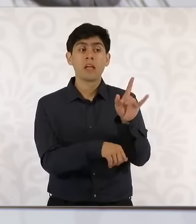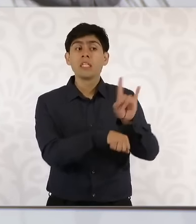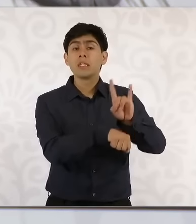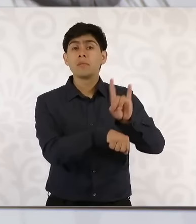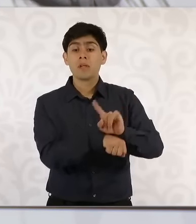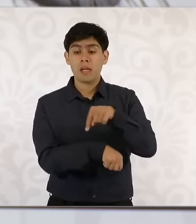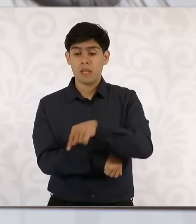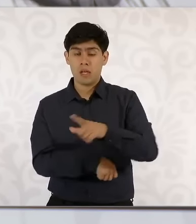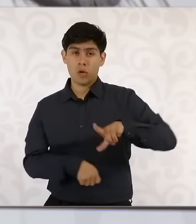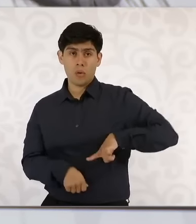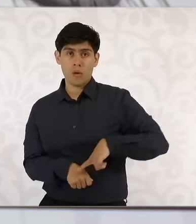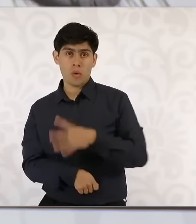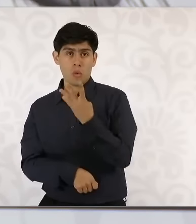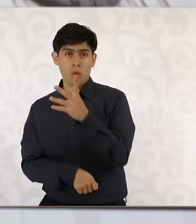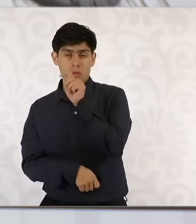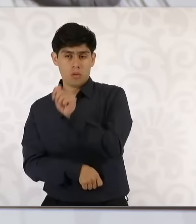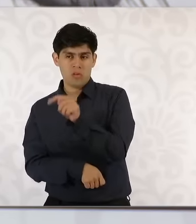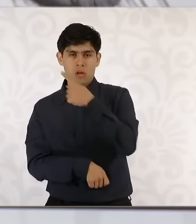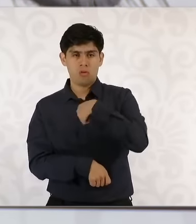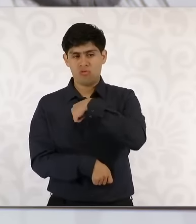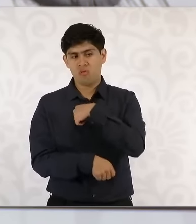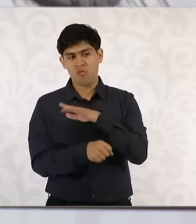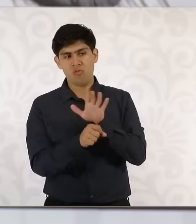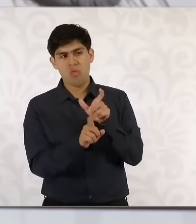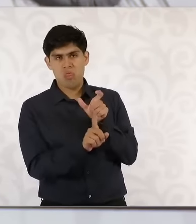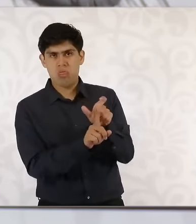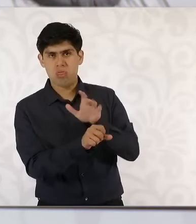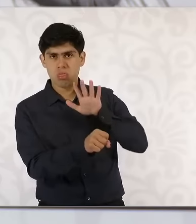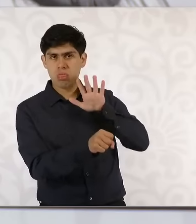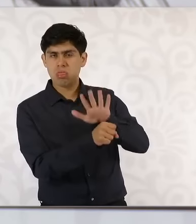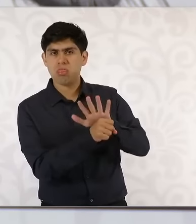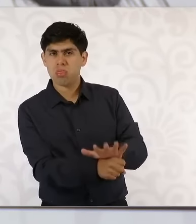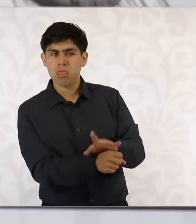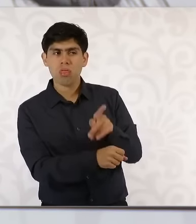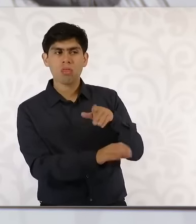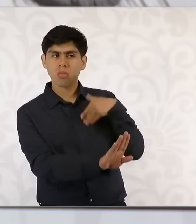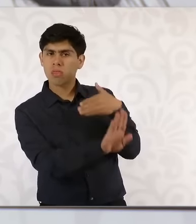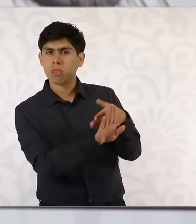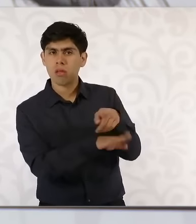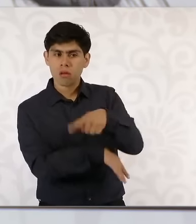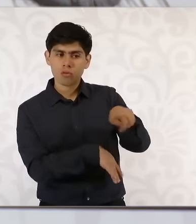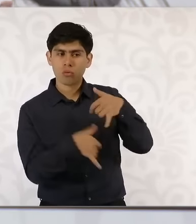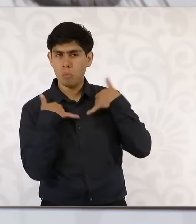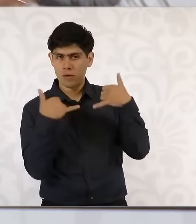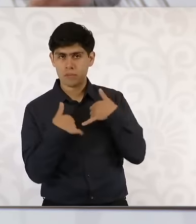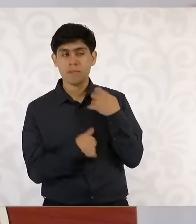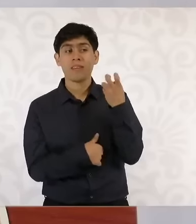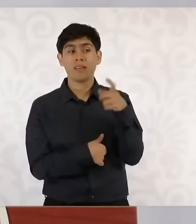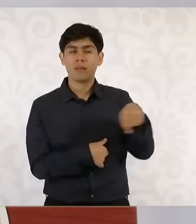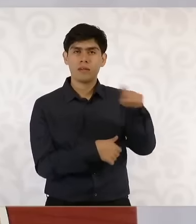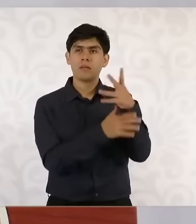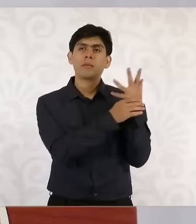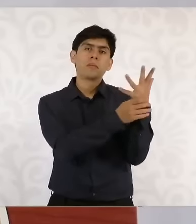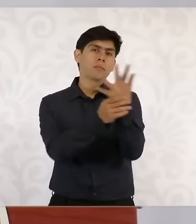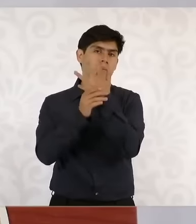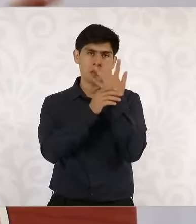de la 4T es un gobierno represor contra los jóvenes. Eso es lo que sigue pues ahorita